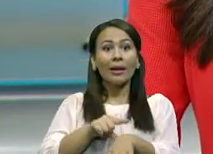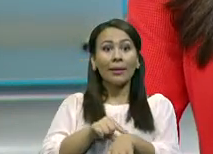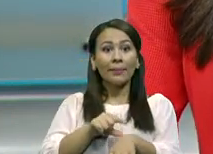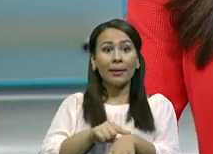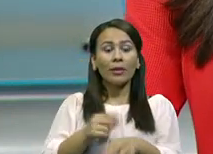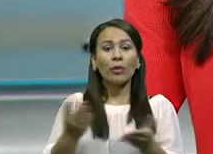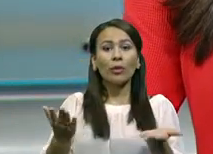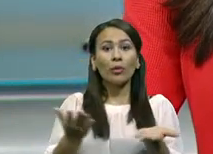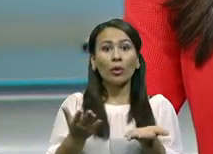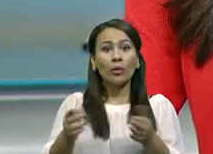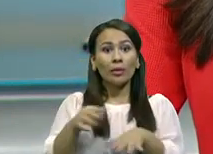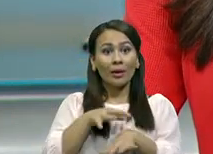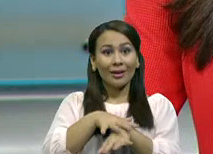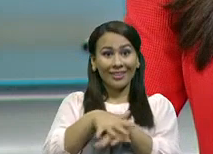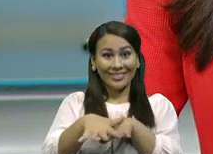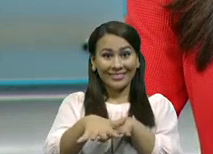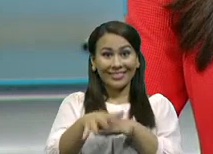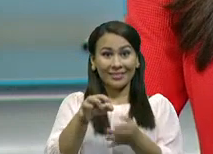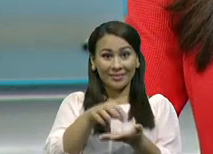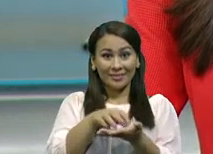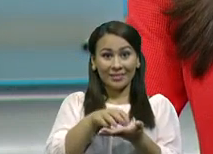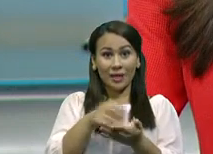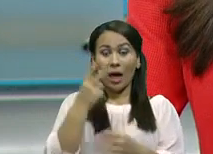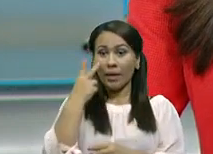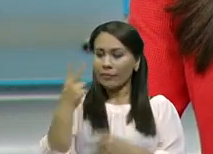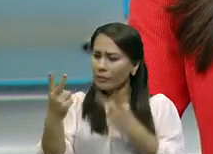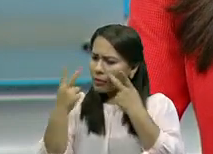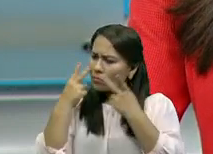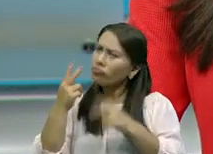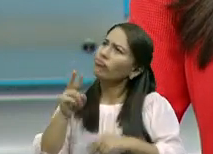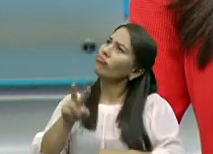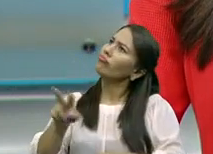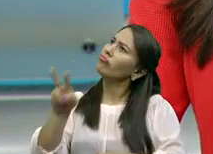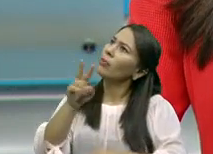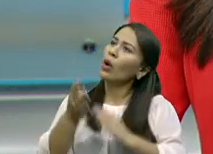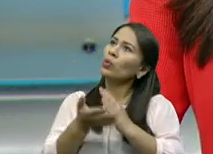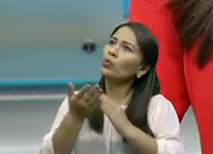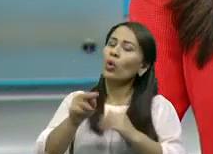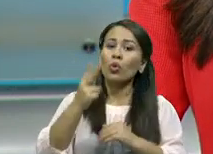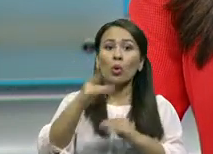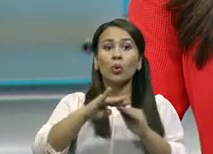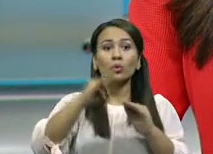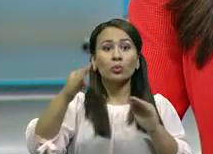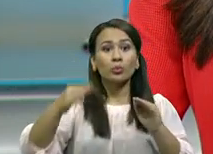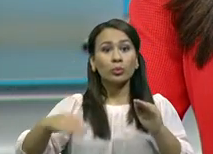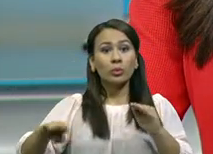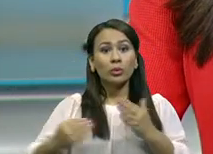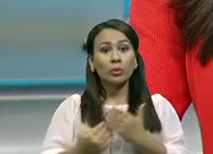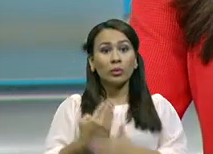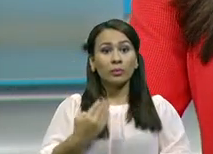de Los Ríos. El jefe de Estado constató además la construcción de dos puentes.